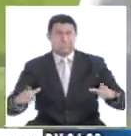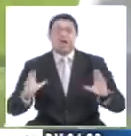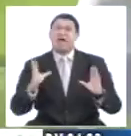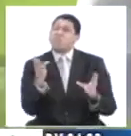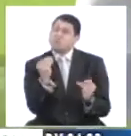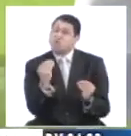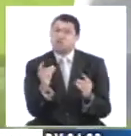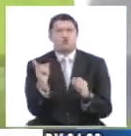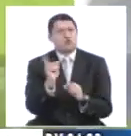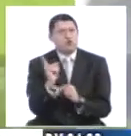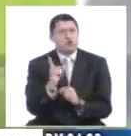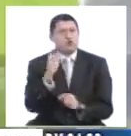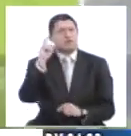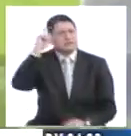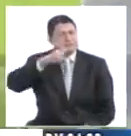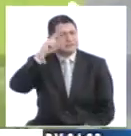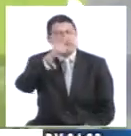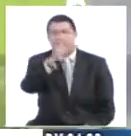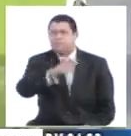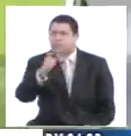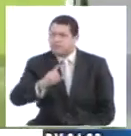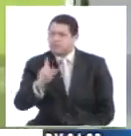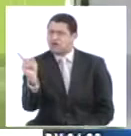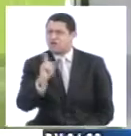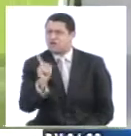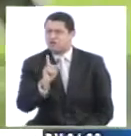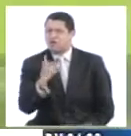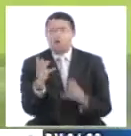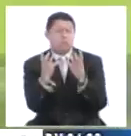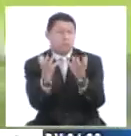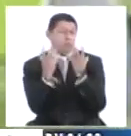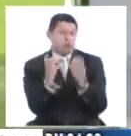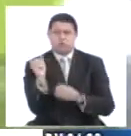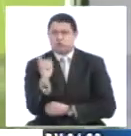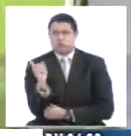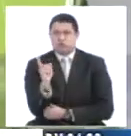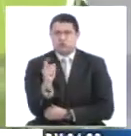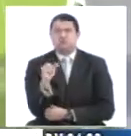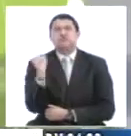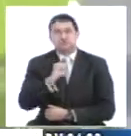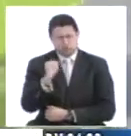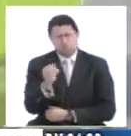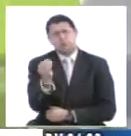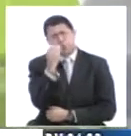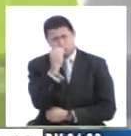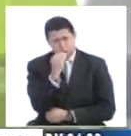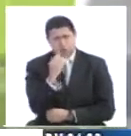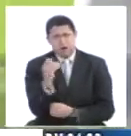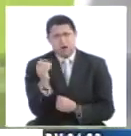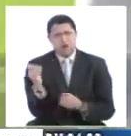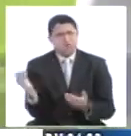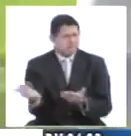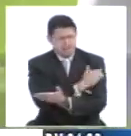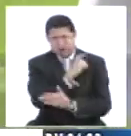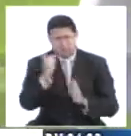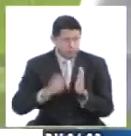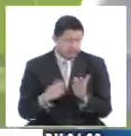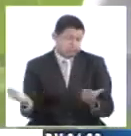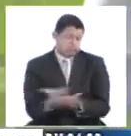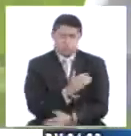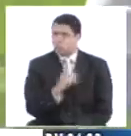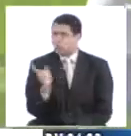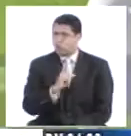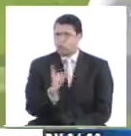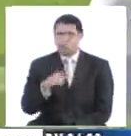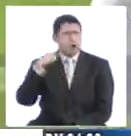cedemos hay que enseñar a las personas que no saben excederán pero si se debe consumir eliminar los carbohidratos por completo es una dejado